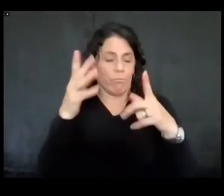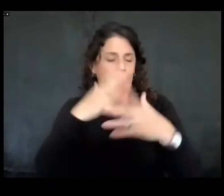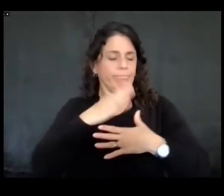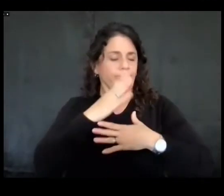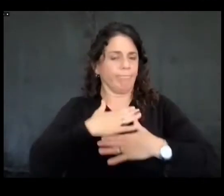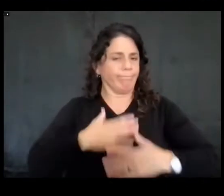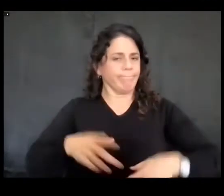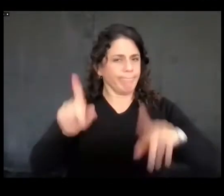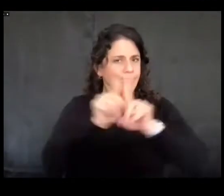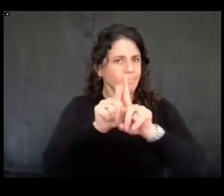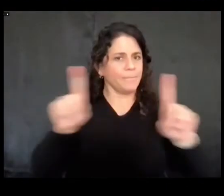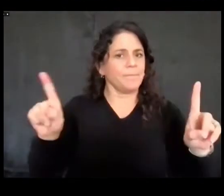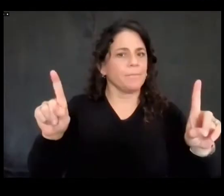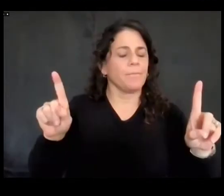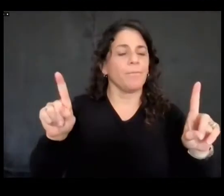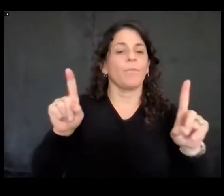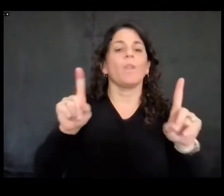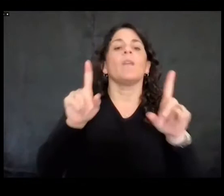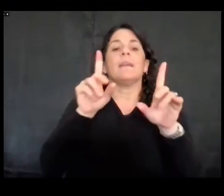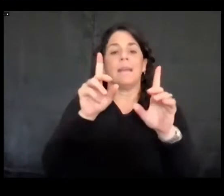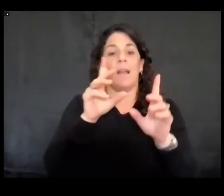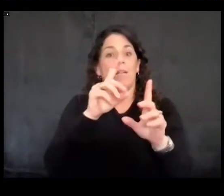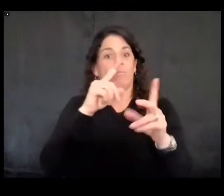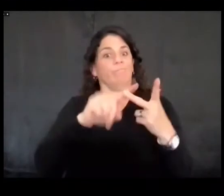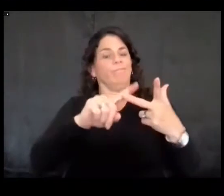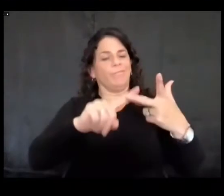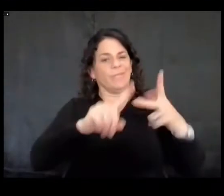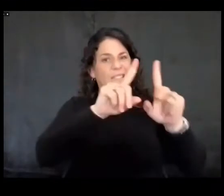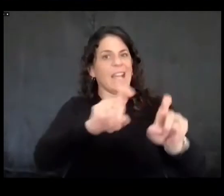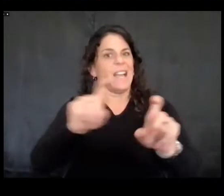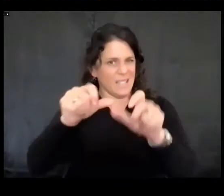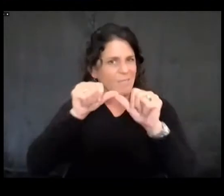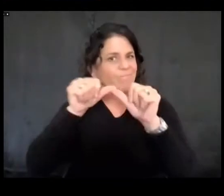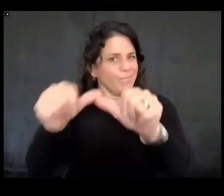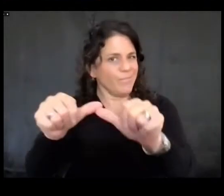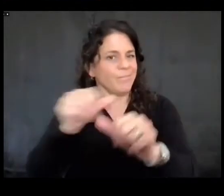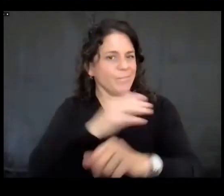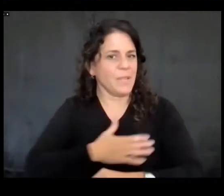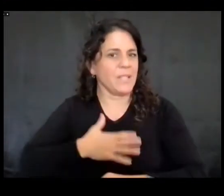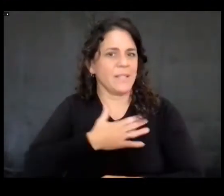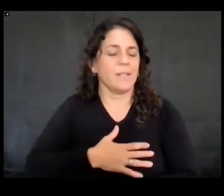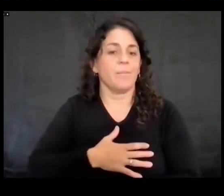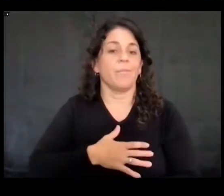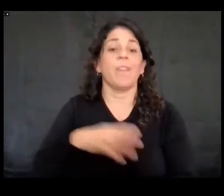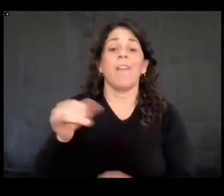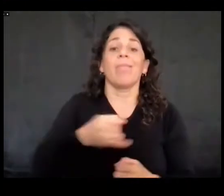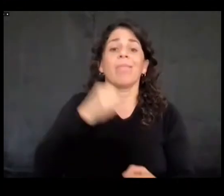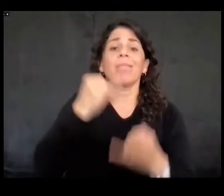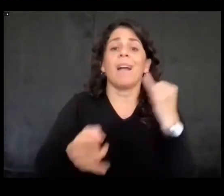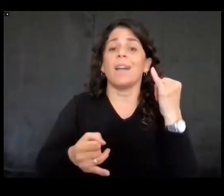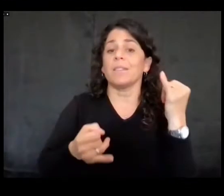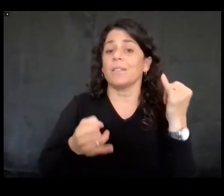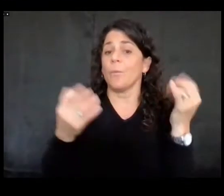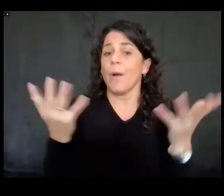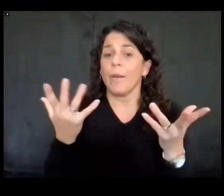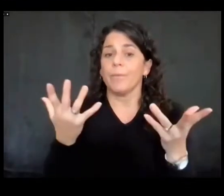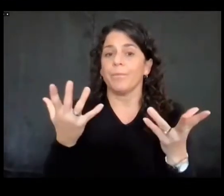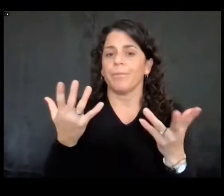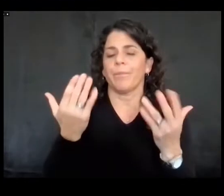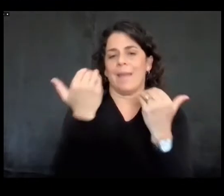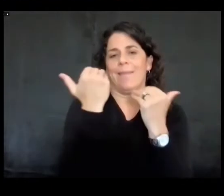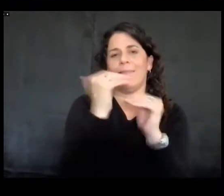de distancia social y que le hagan la prueba al hacer la prueba continúe también